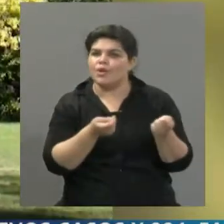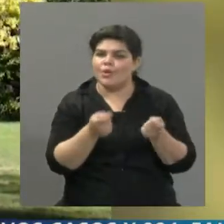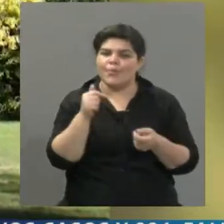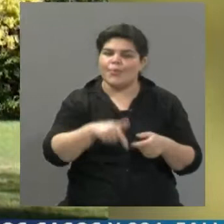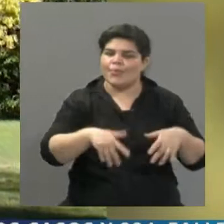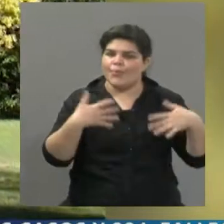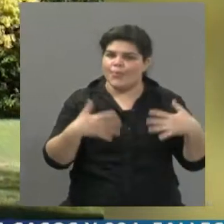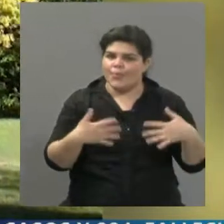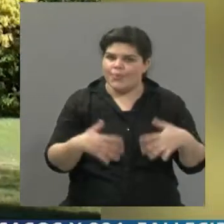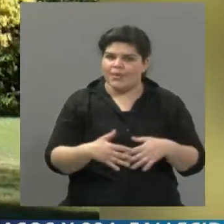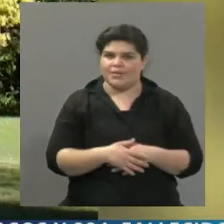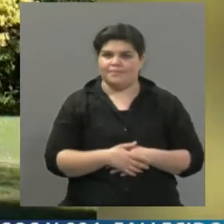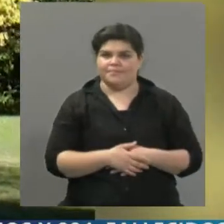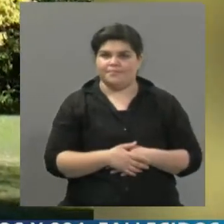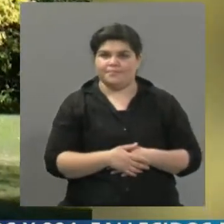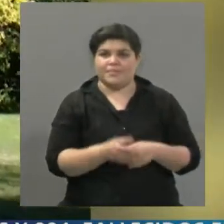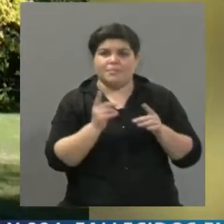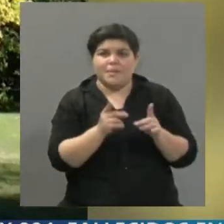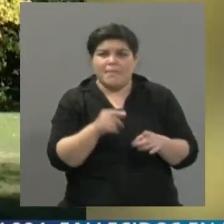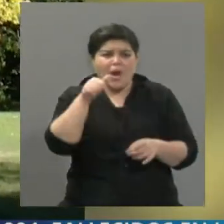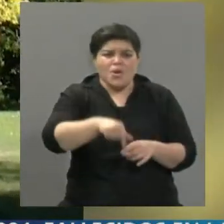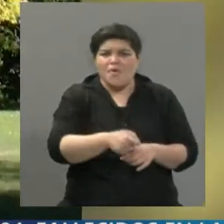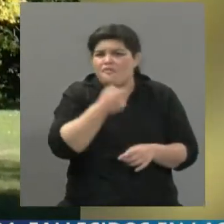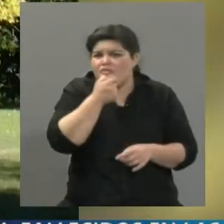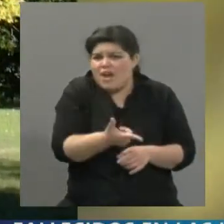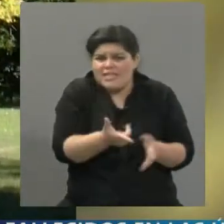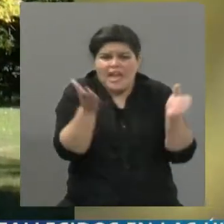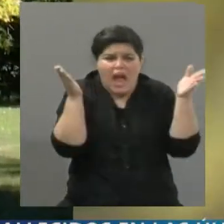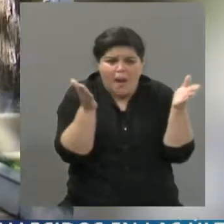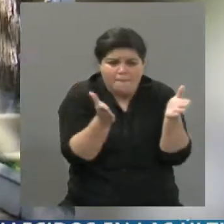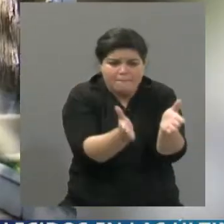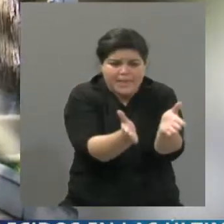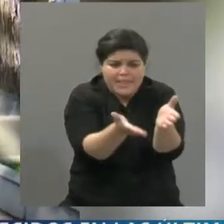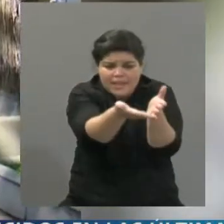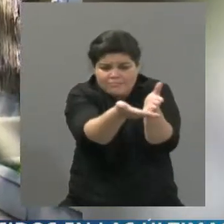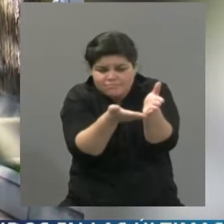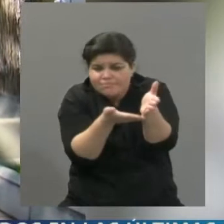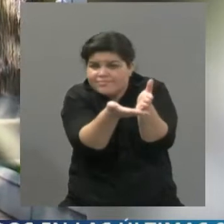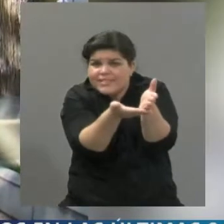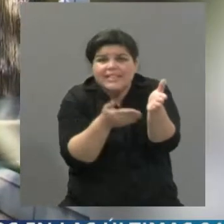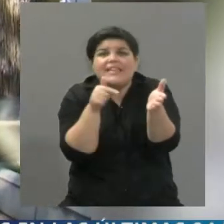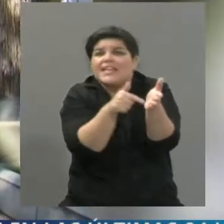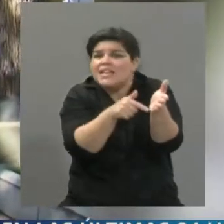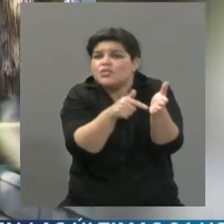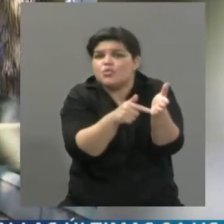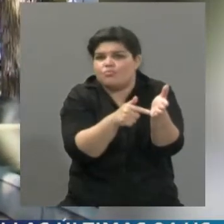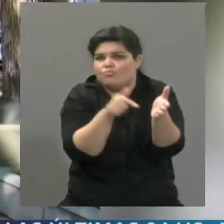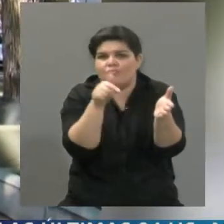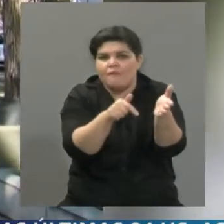Estamos hablando del fondo de acequia, por lo menos, por ejemplo, entonces no se relaciona con el ambiente. Sin embargo, lo que voy a